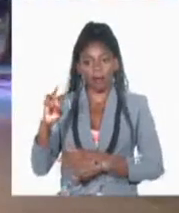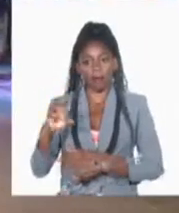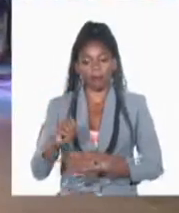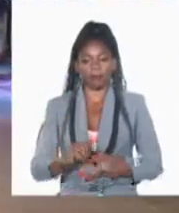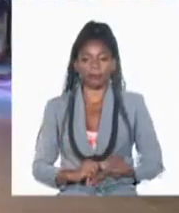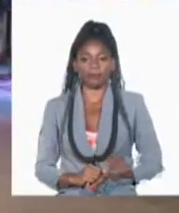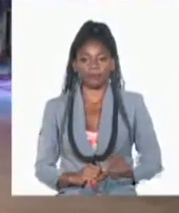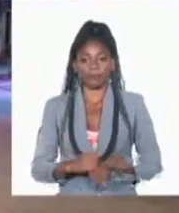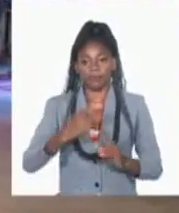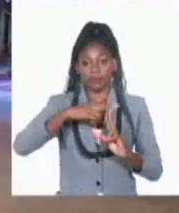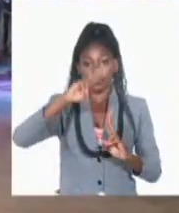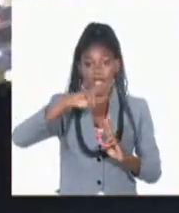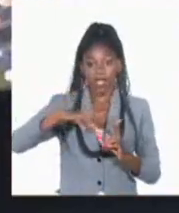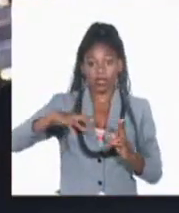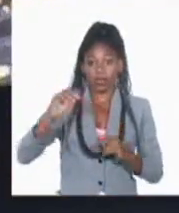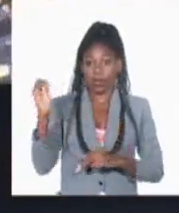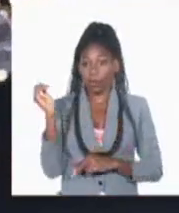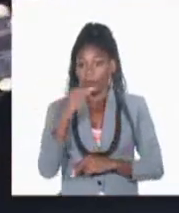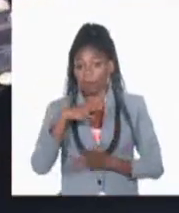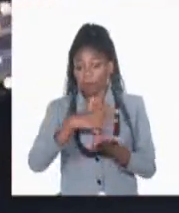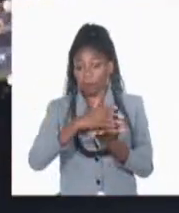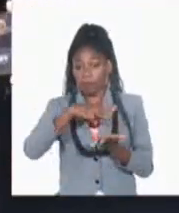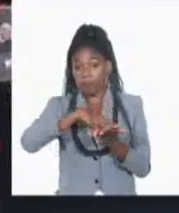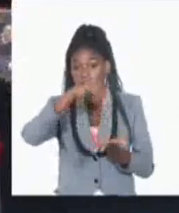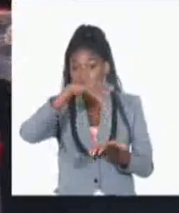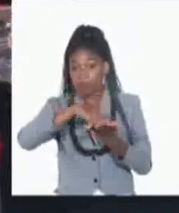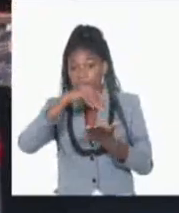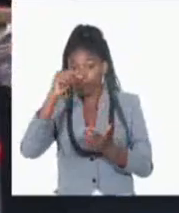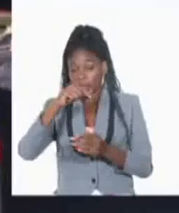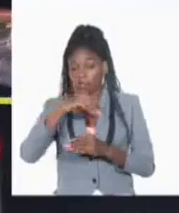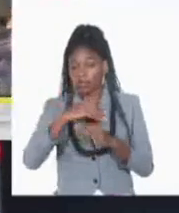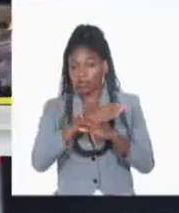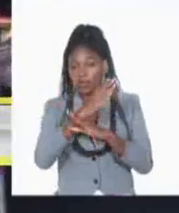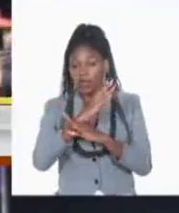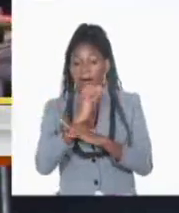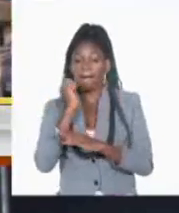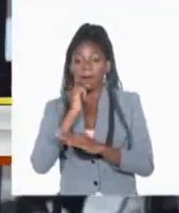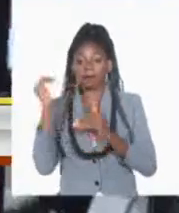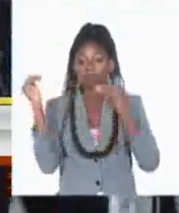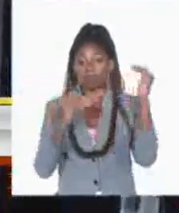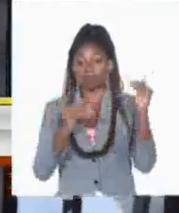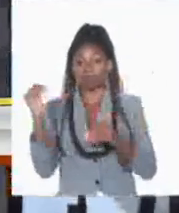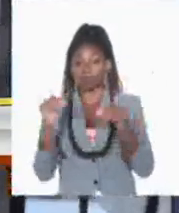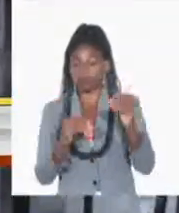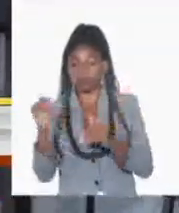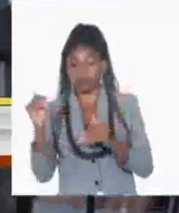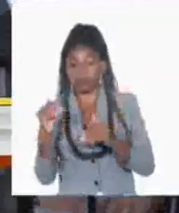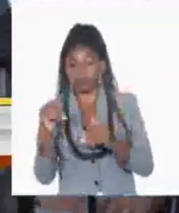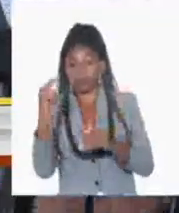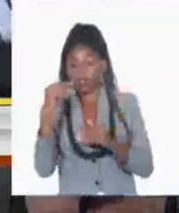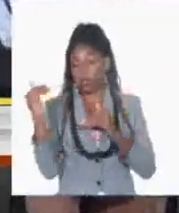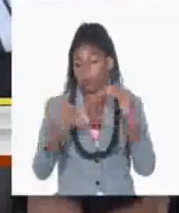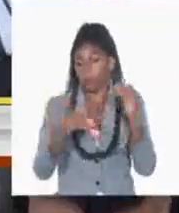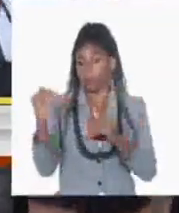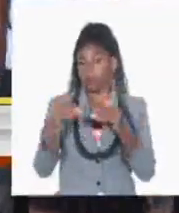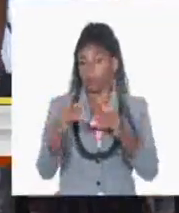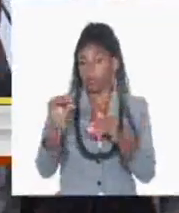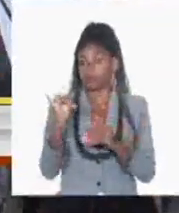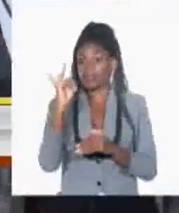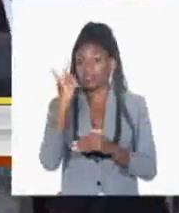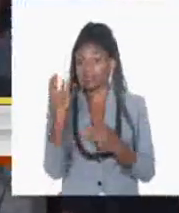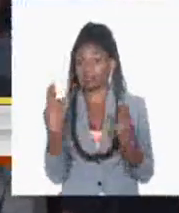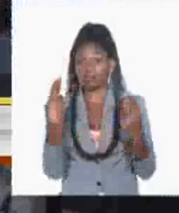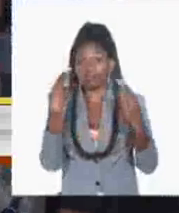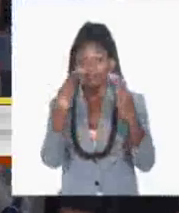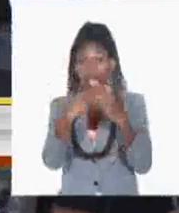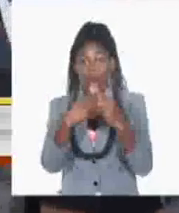Teatros, plazas y vecindades granmenses acogen por estos días a más de medio centenar de clowns. Ellos asisten al séptimo encuentro de una cita que